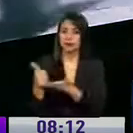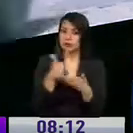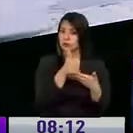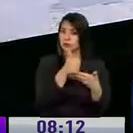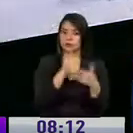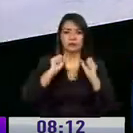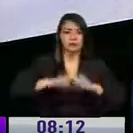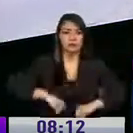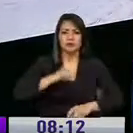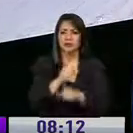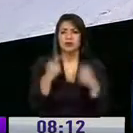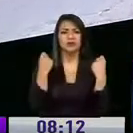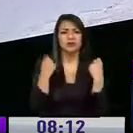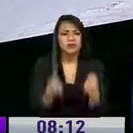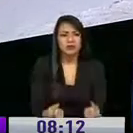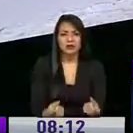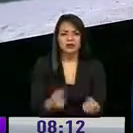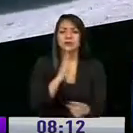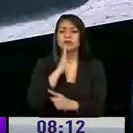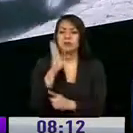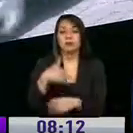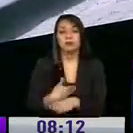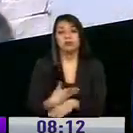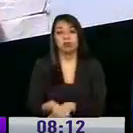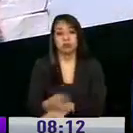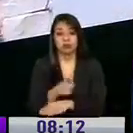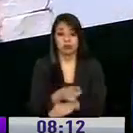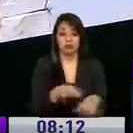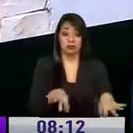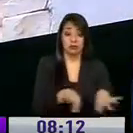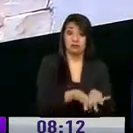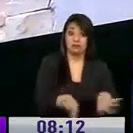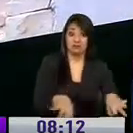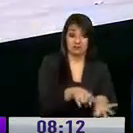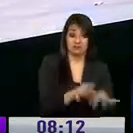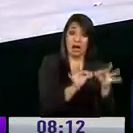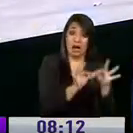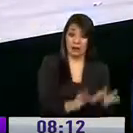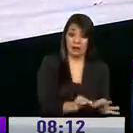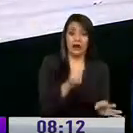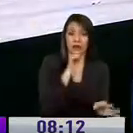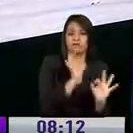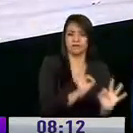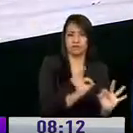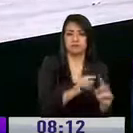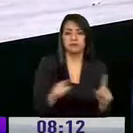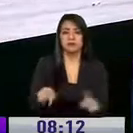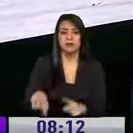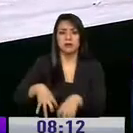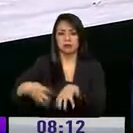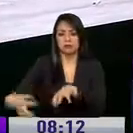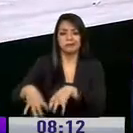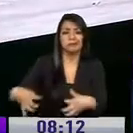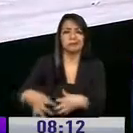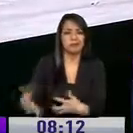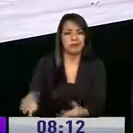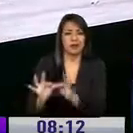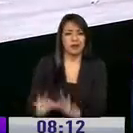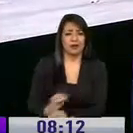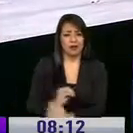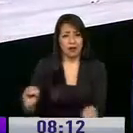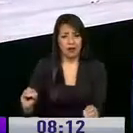ayudemos. Yo no entiendo por qué se dejan estas cosas a medias, ¿no? Mire, y claro, como dicen los vecinos, esto hace que todo